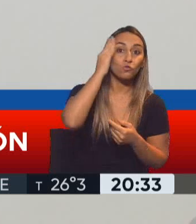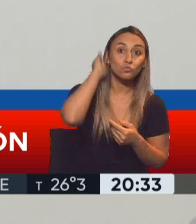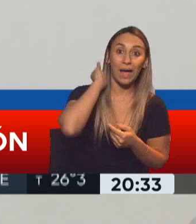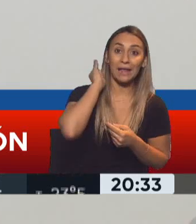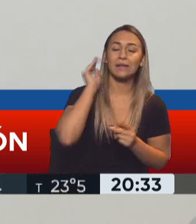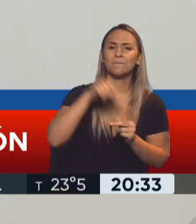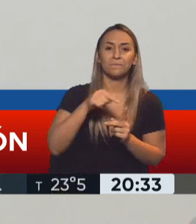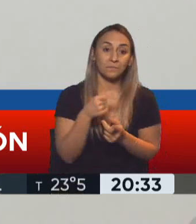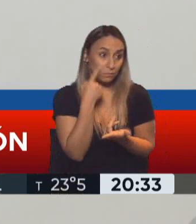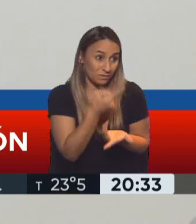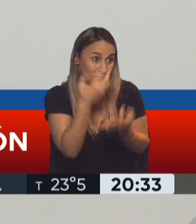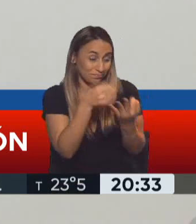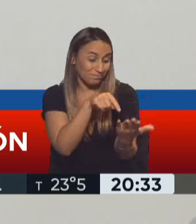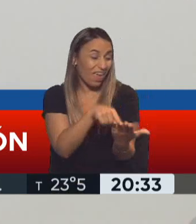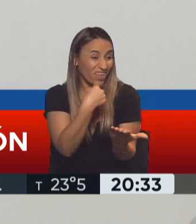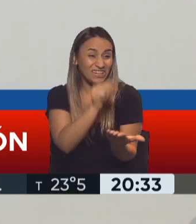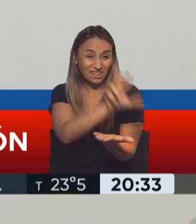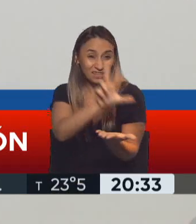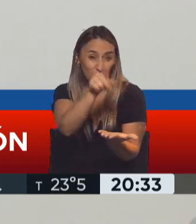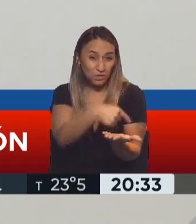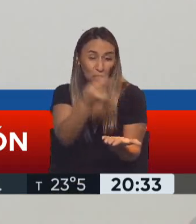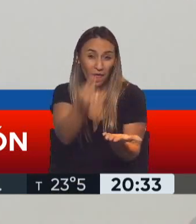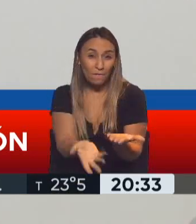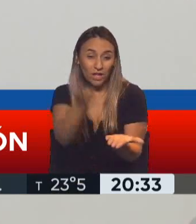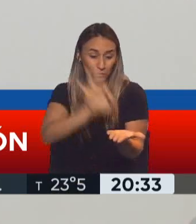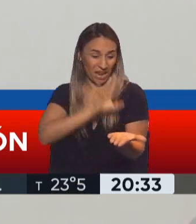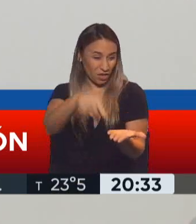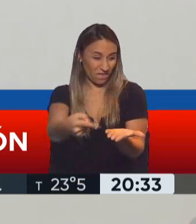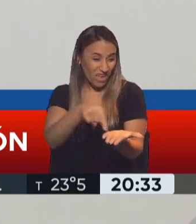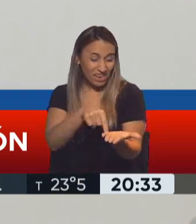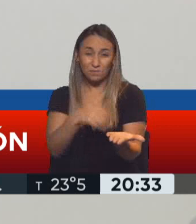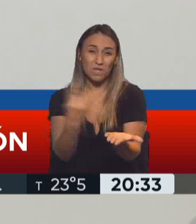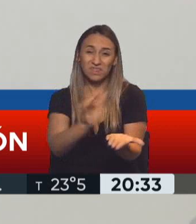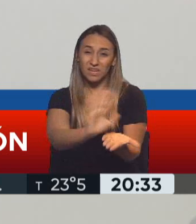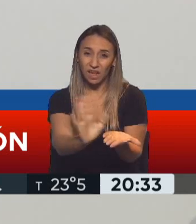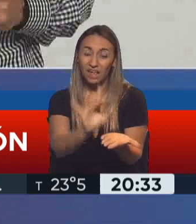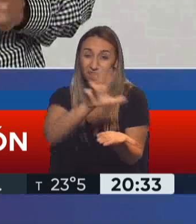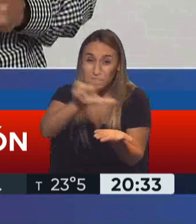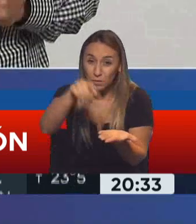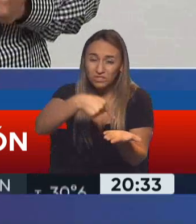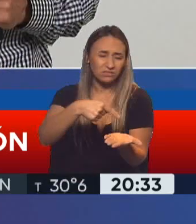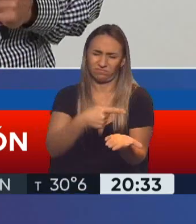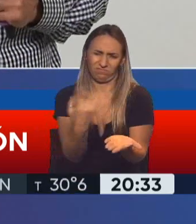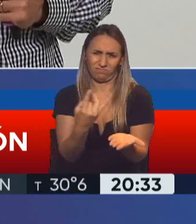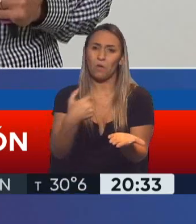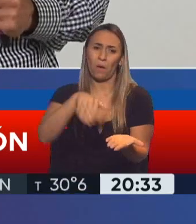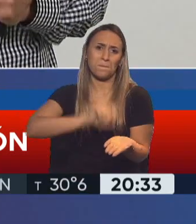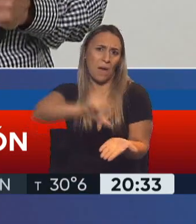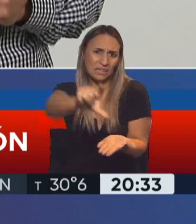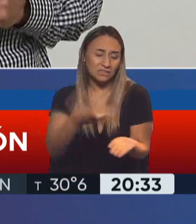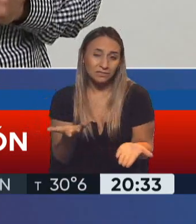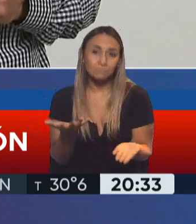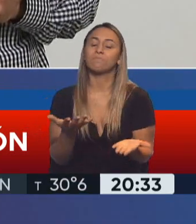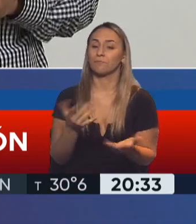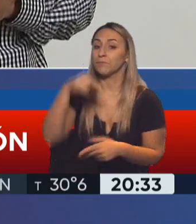33 por ciento de inflación proyectada para el año que viene es mentira que va a ser va a ser mayor bueno lo que hoy